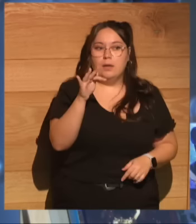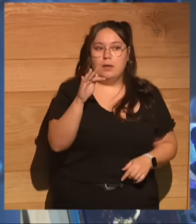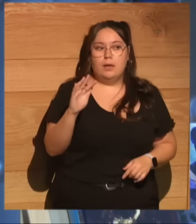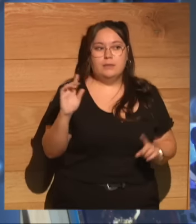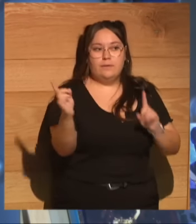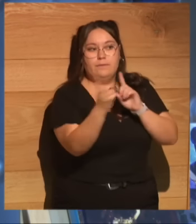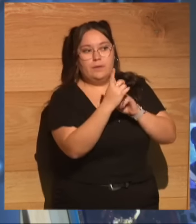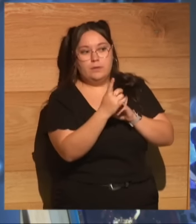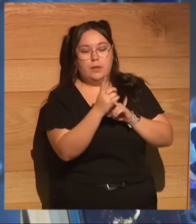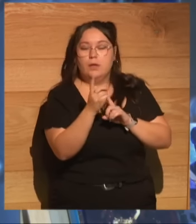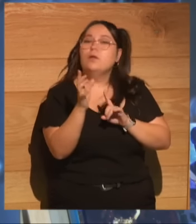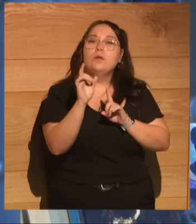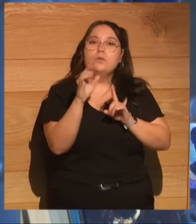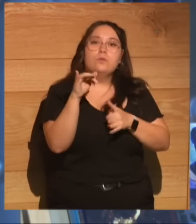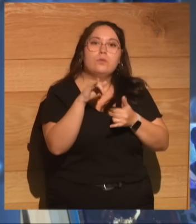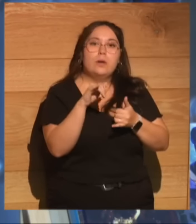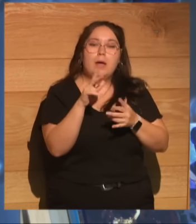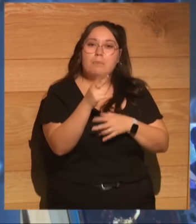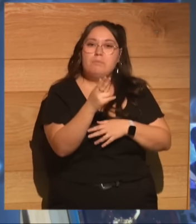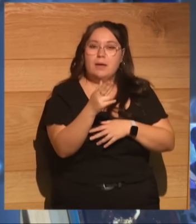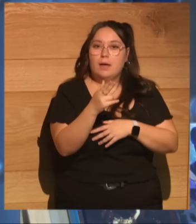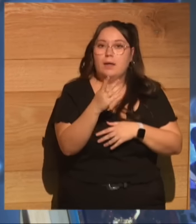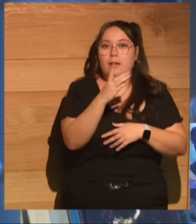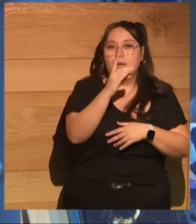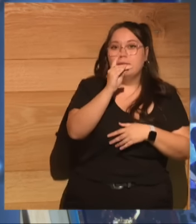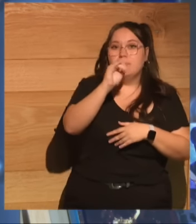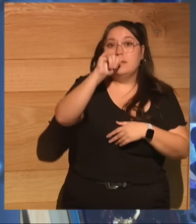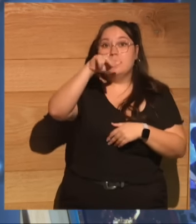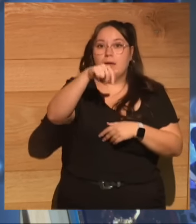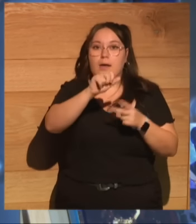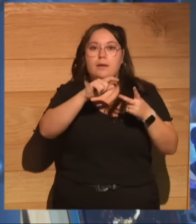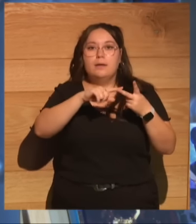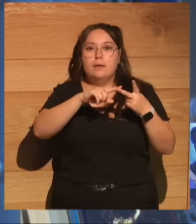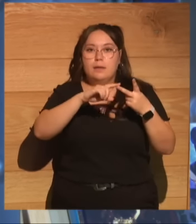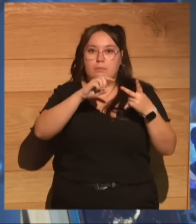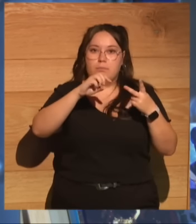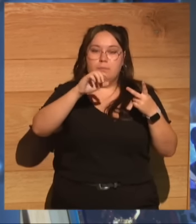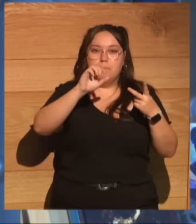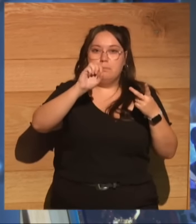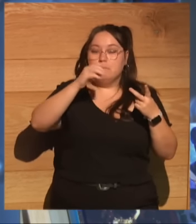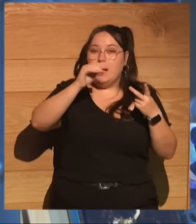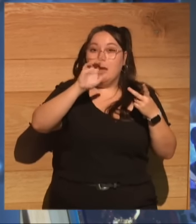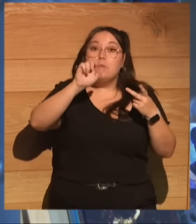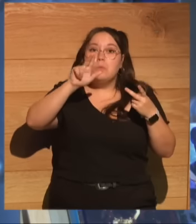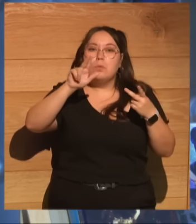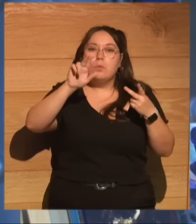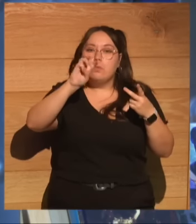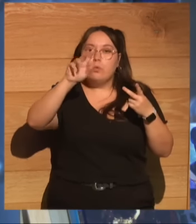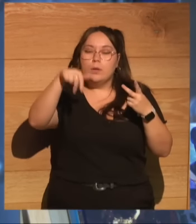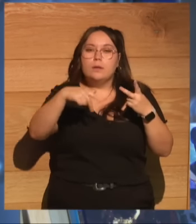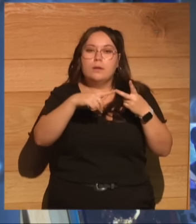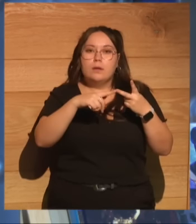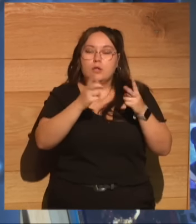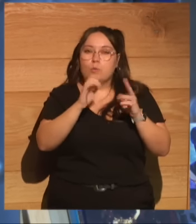pareja encantadora y maravillosa, la de Gina Davis y Alec Baldwin, así que él acoge ese universo